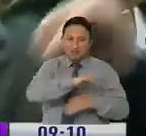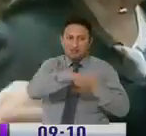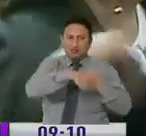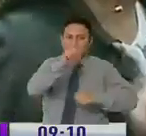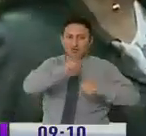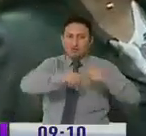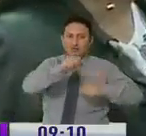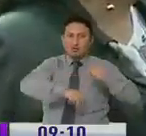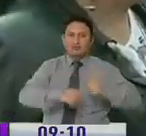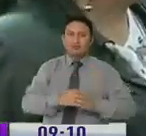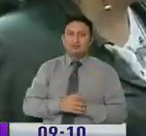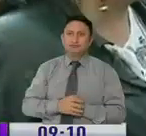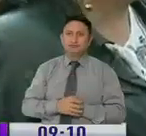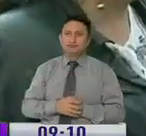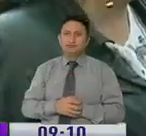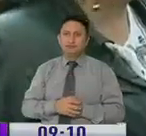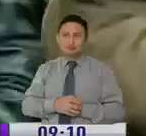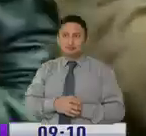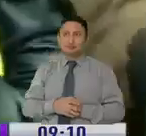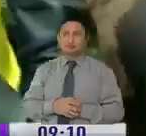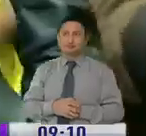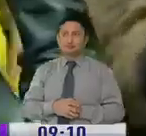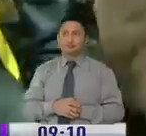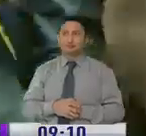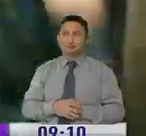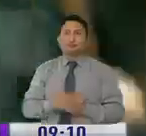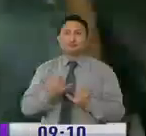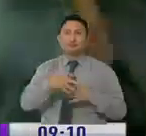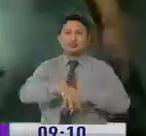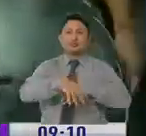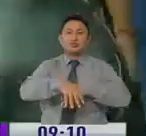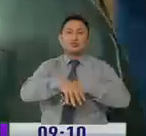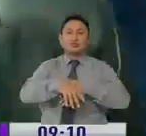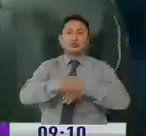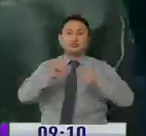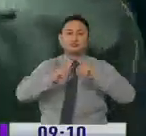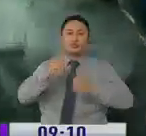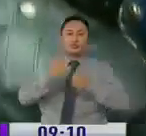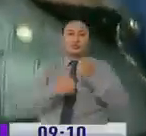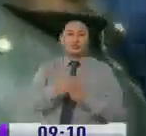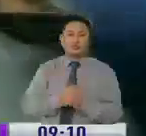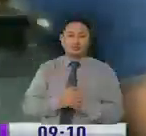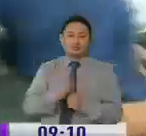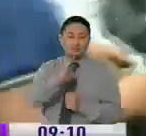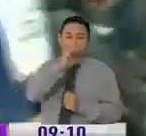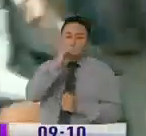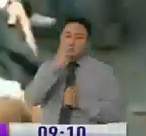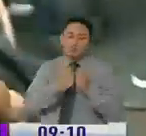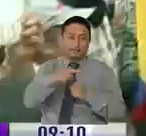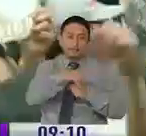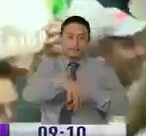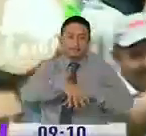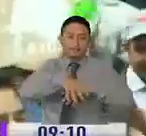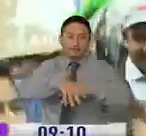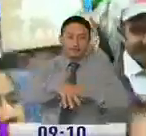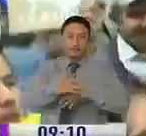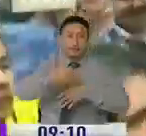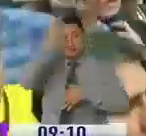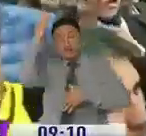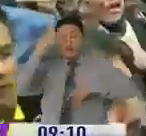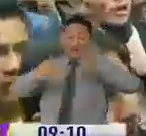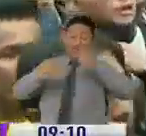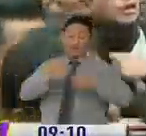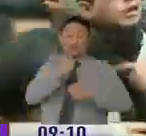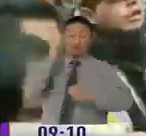decenios contaminando nuestra Amazonía. Durante esta manifestación se produjeron varios incidentes característicos de este tipo de marchas. Insultos, gritos a la